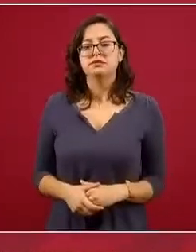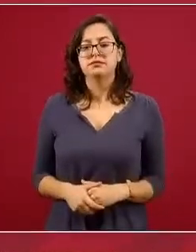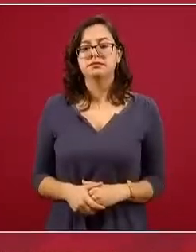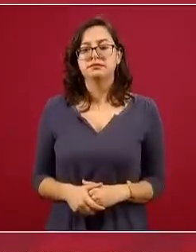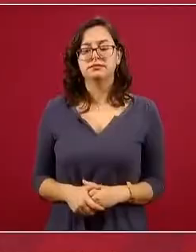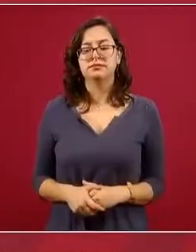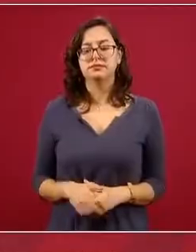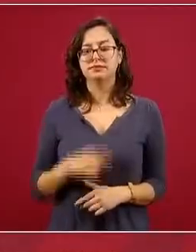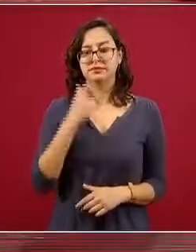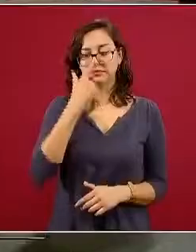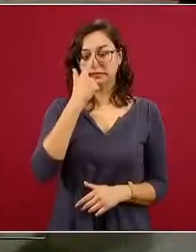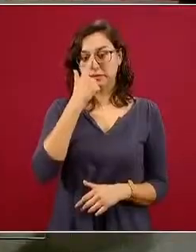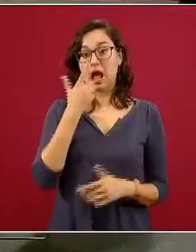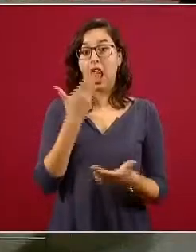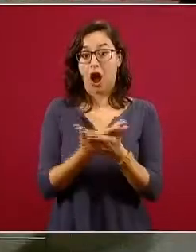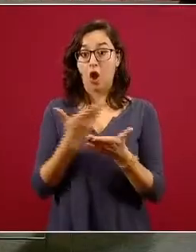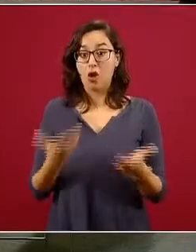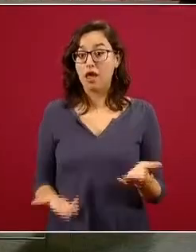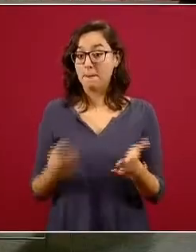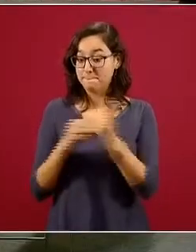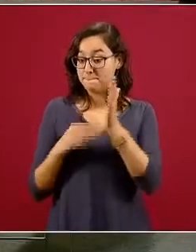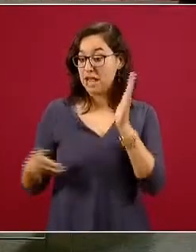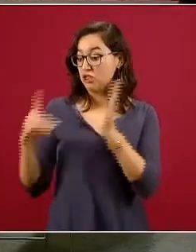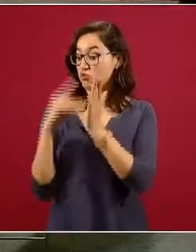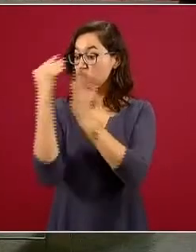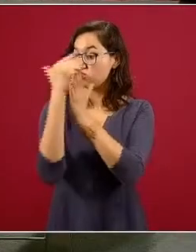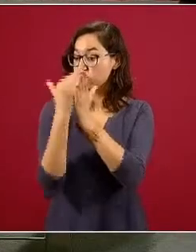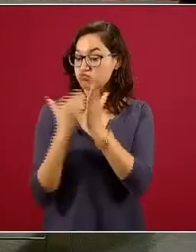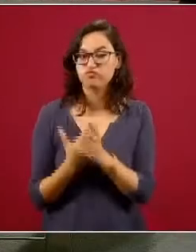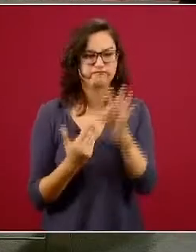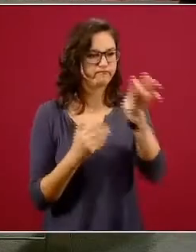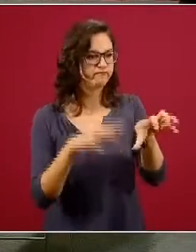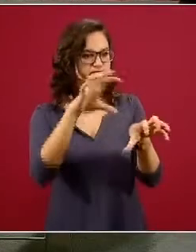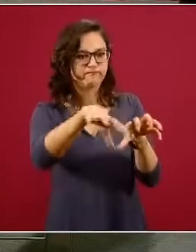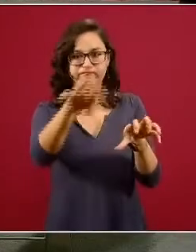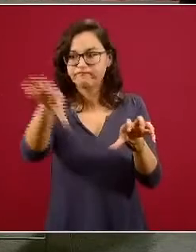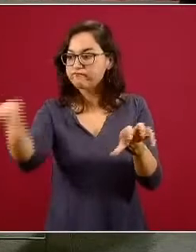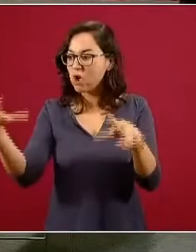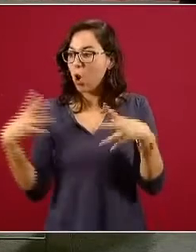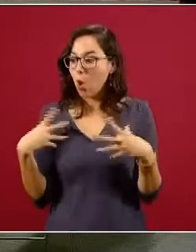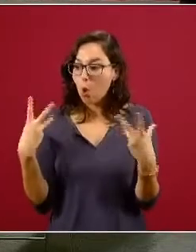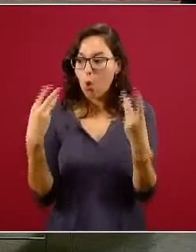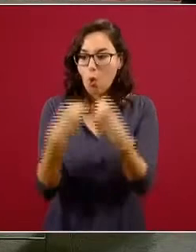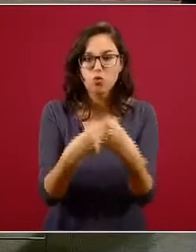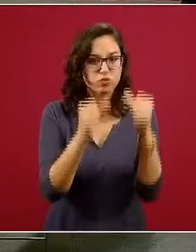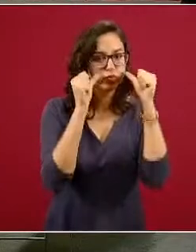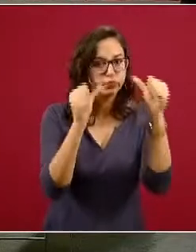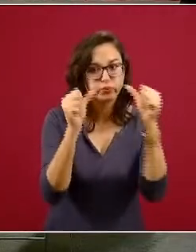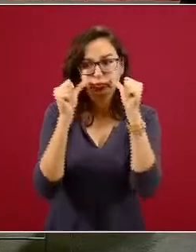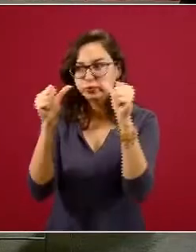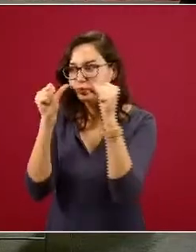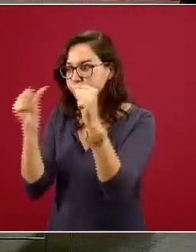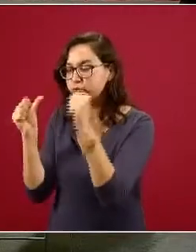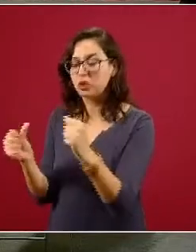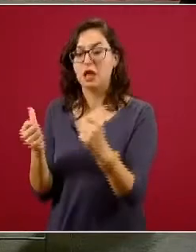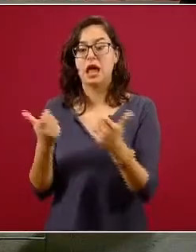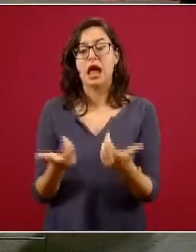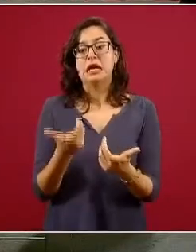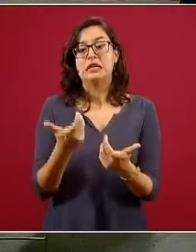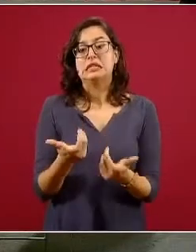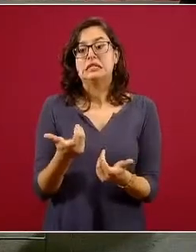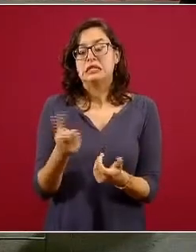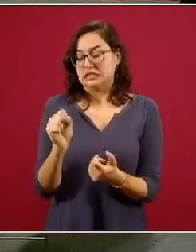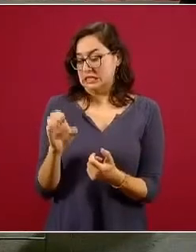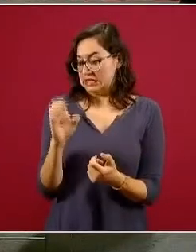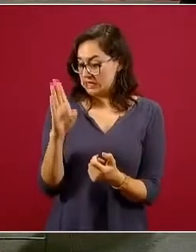nos permite hoy integrar multisectorialmente el esfuerzo. De manera destacada, la Secretaría